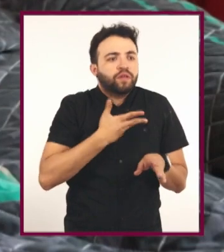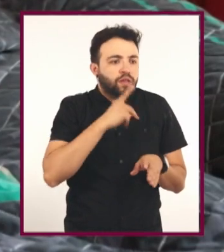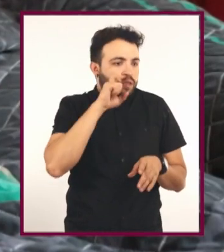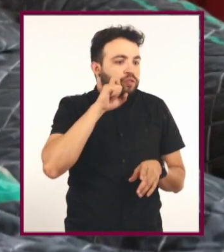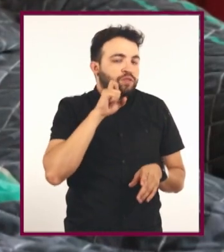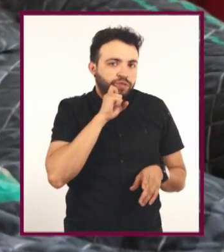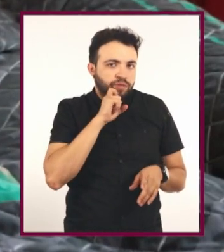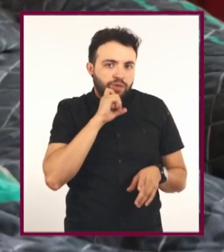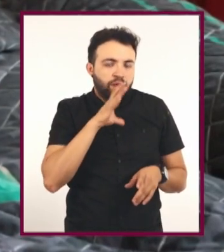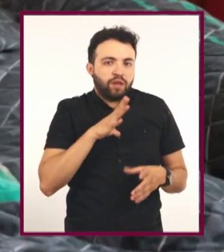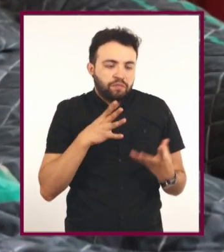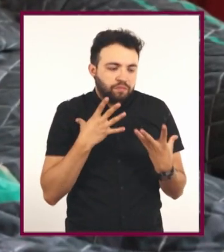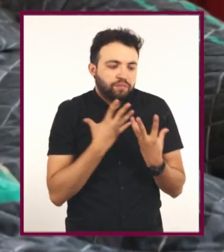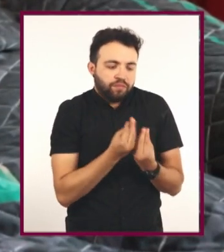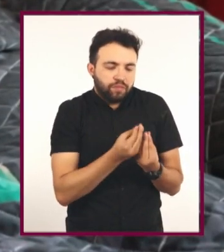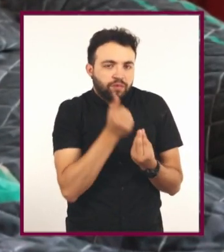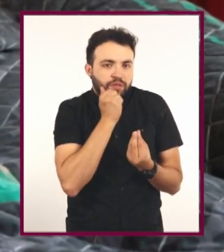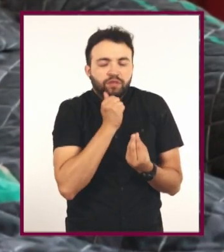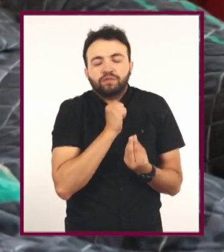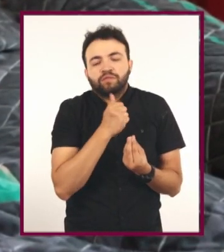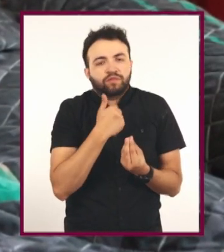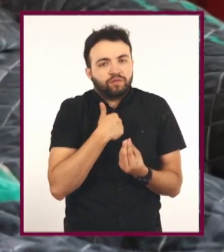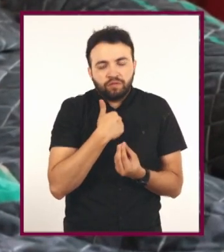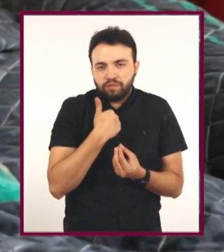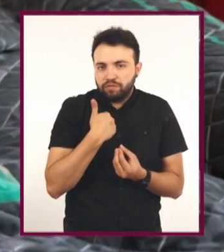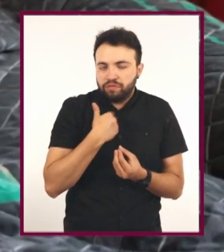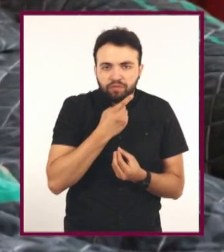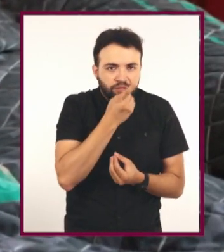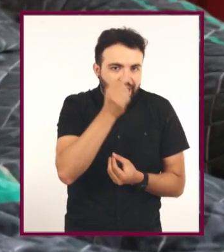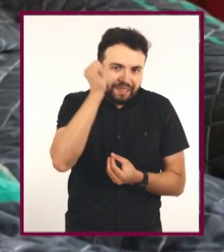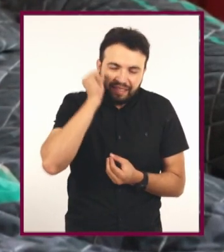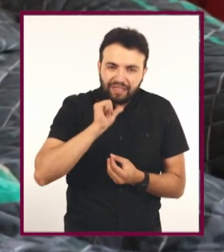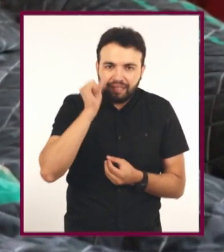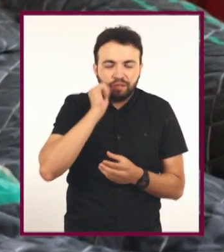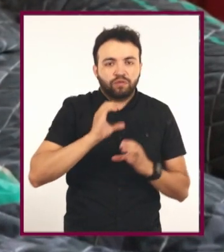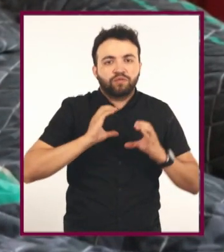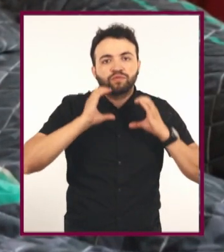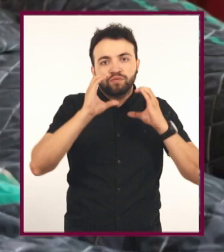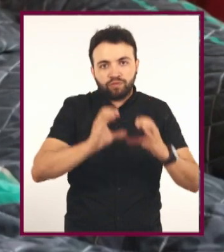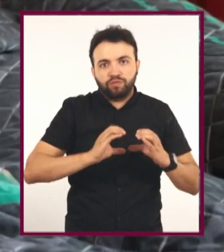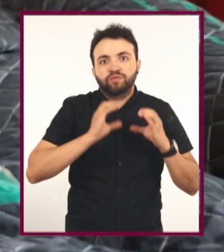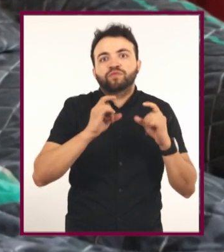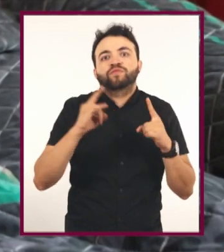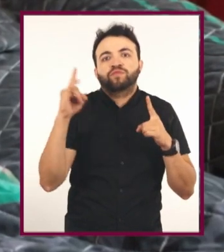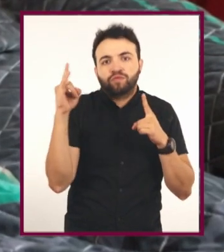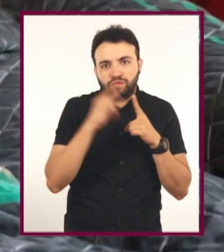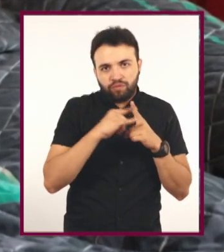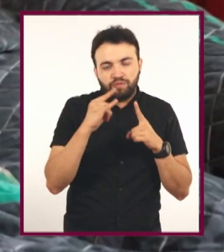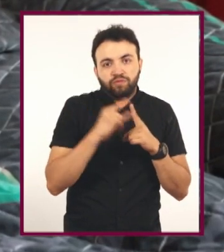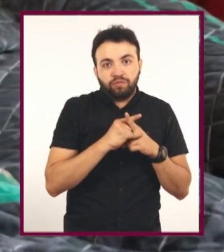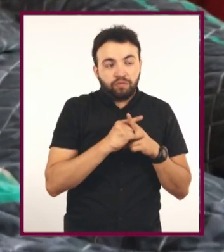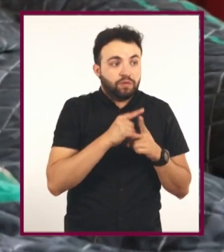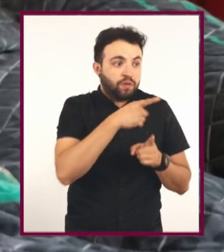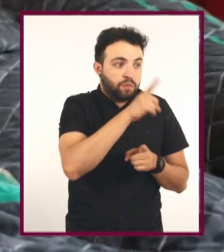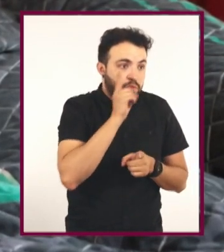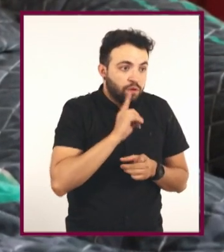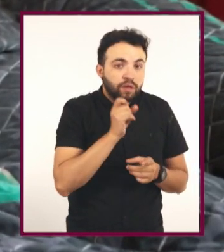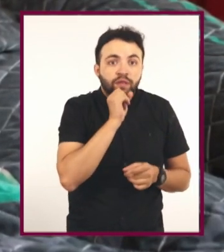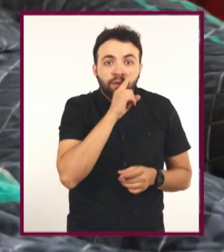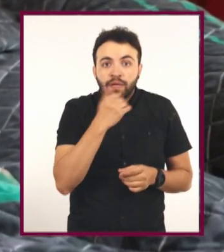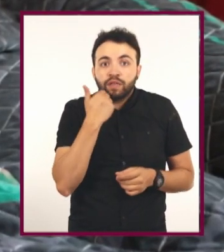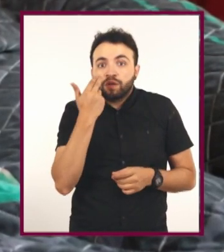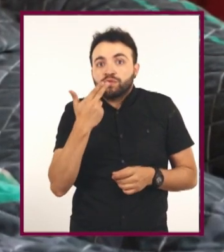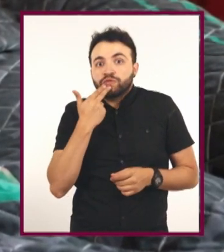en conjunto decidimos cuidarlos. Una de mis decisiones es siempre usar condón y si ella también se cuida con algún